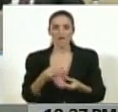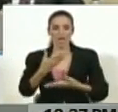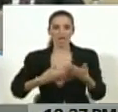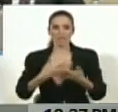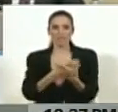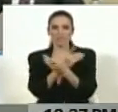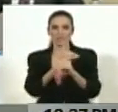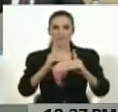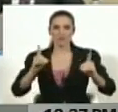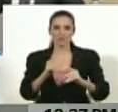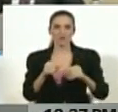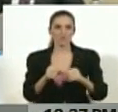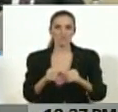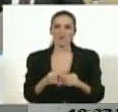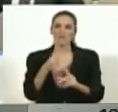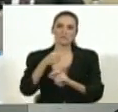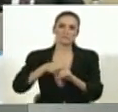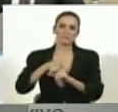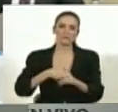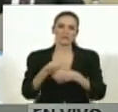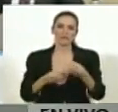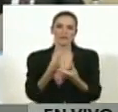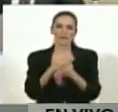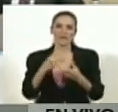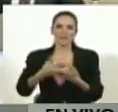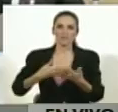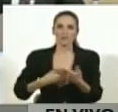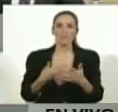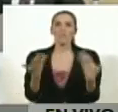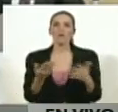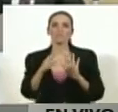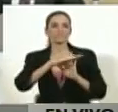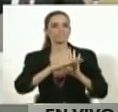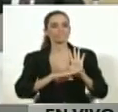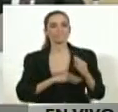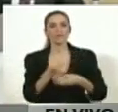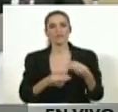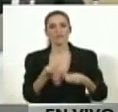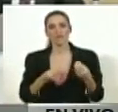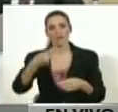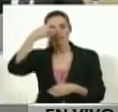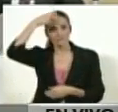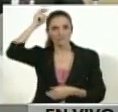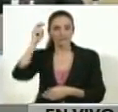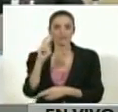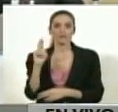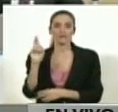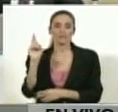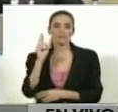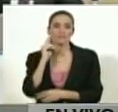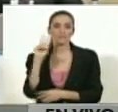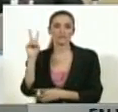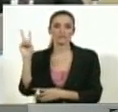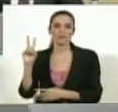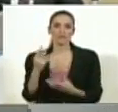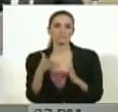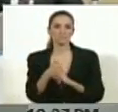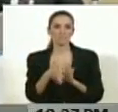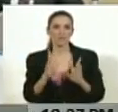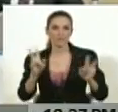democrática Interamericana en nuestro país Cuáles serían las medidas que tomaría la cancillería venezolana al